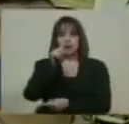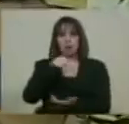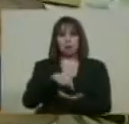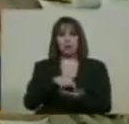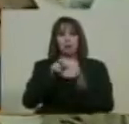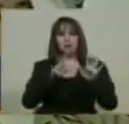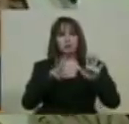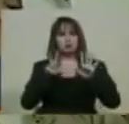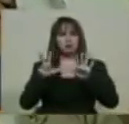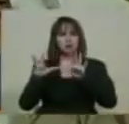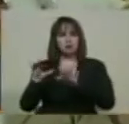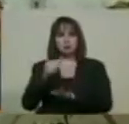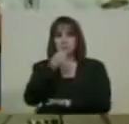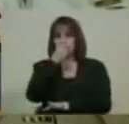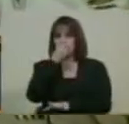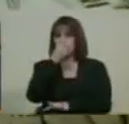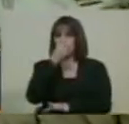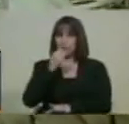1988, podrán recordar,